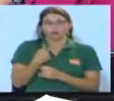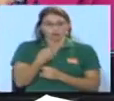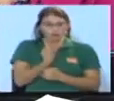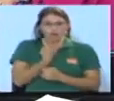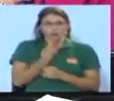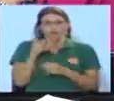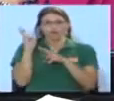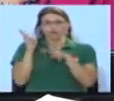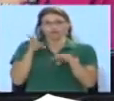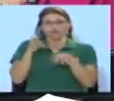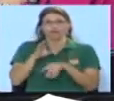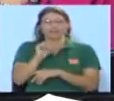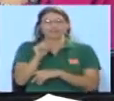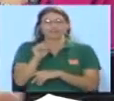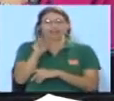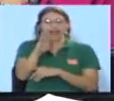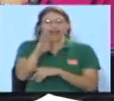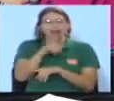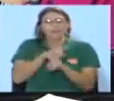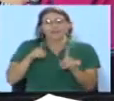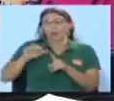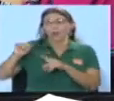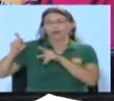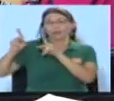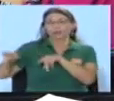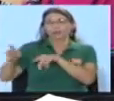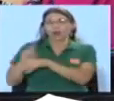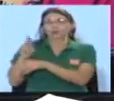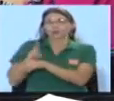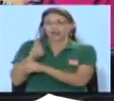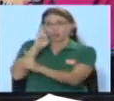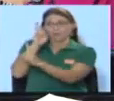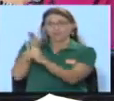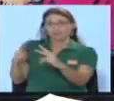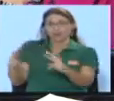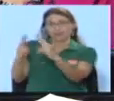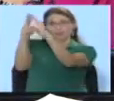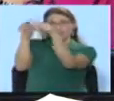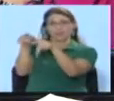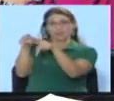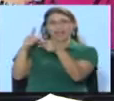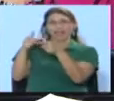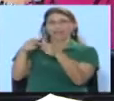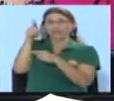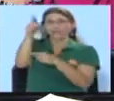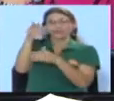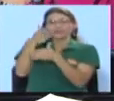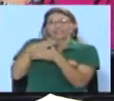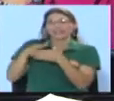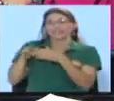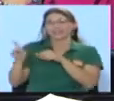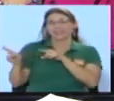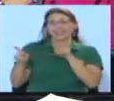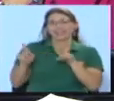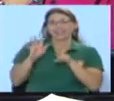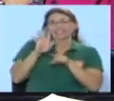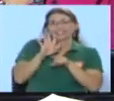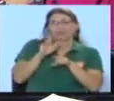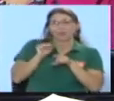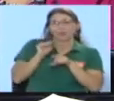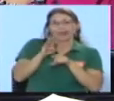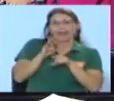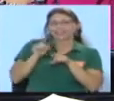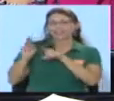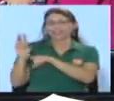mí, pero cuando otra persona más a la par mía está usando la misma radio base, ya se divide entre dos, entonces tenemos 5 megas cada uno. Y